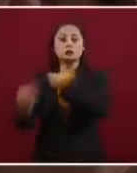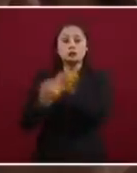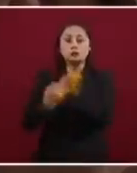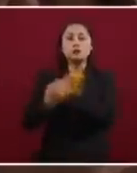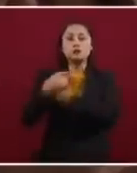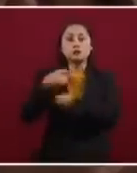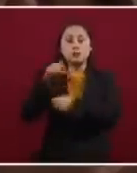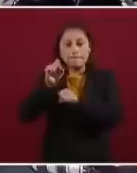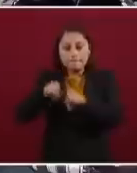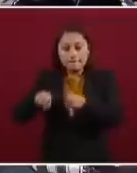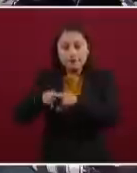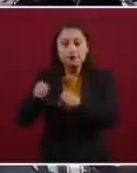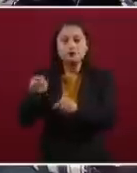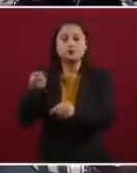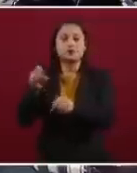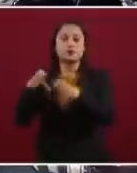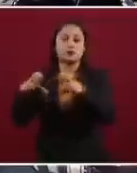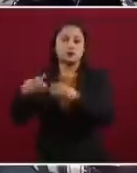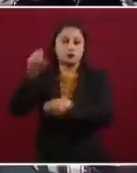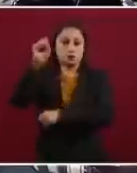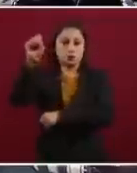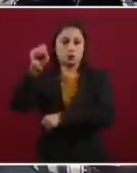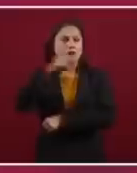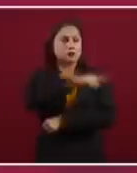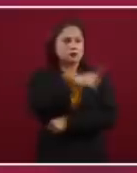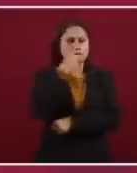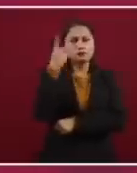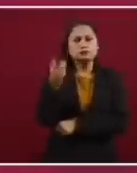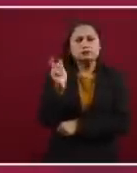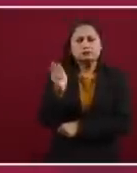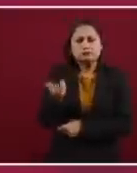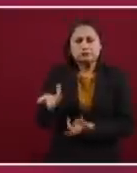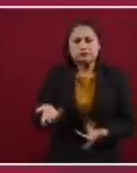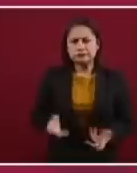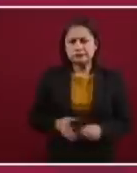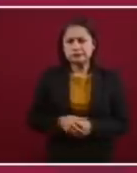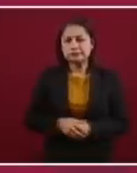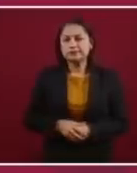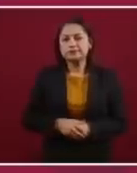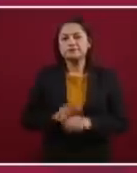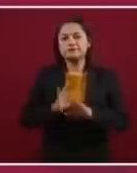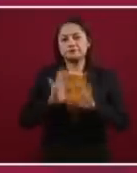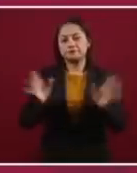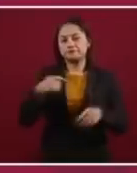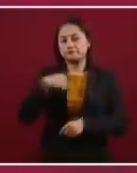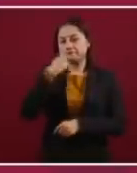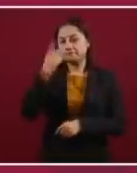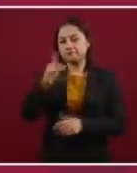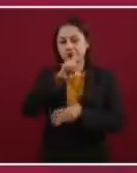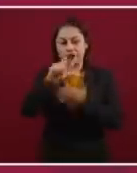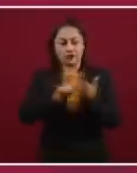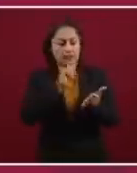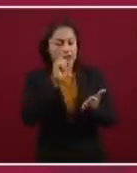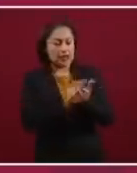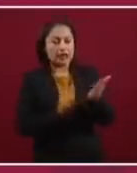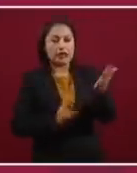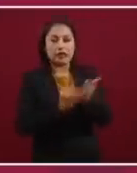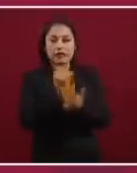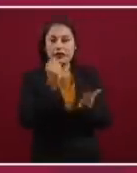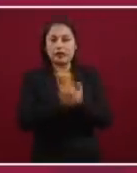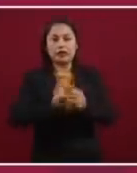diría bueno que éste ya se aprobó la ley y